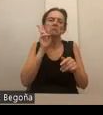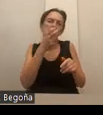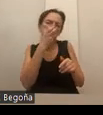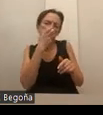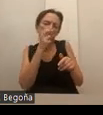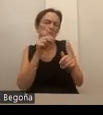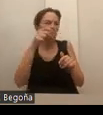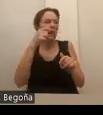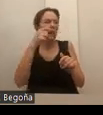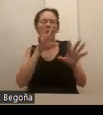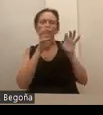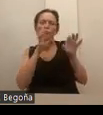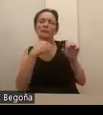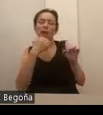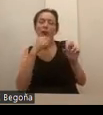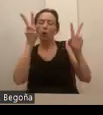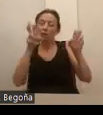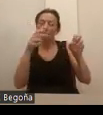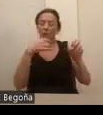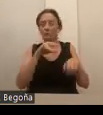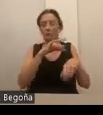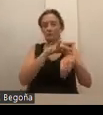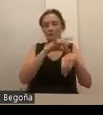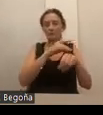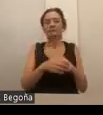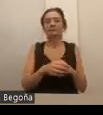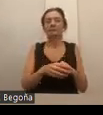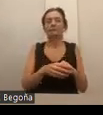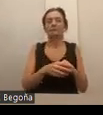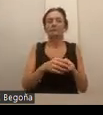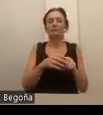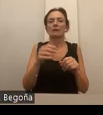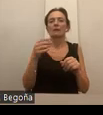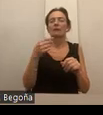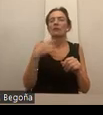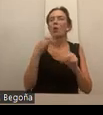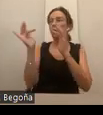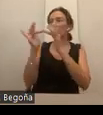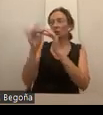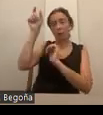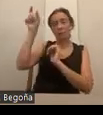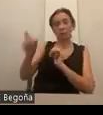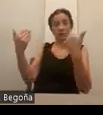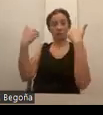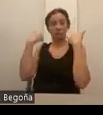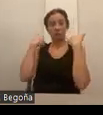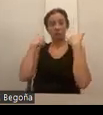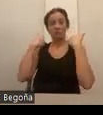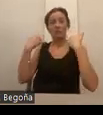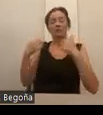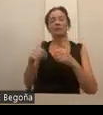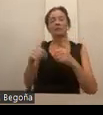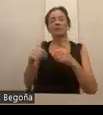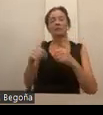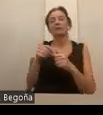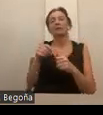sobre estas enfermedades. He hablado con la persona que lo lleva, le he preguntado si se hacía, como se realiza aquí en Cataluña, si